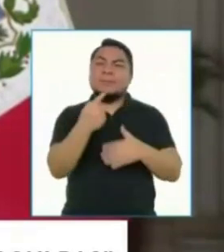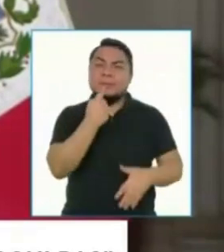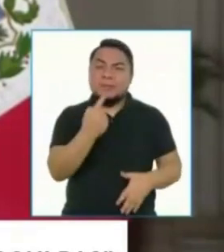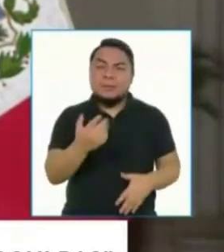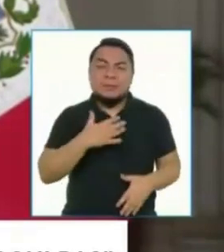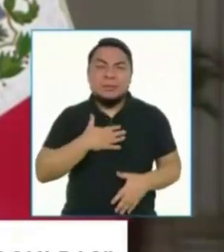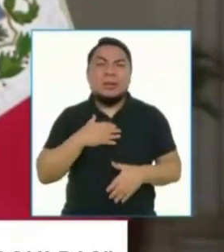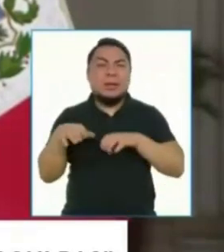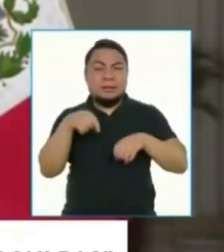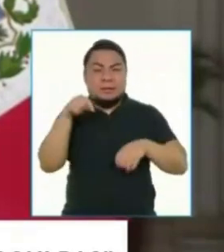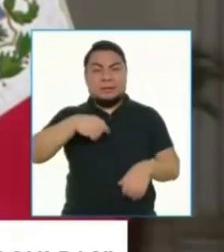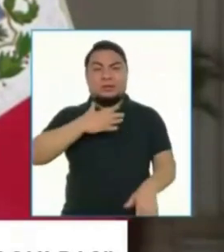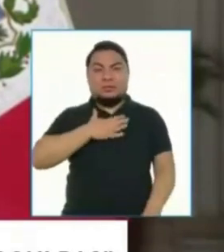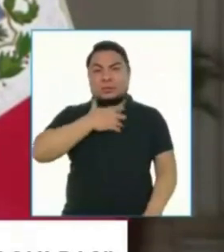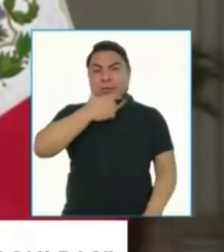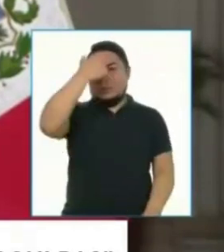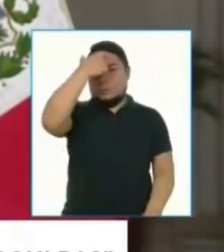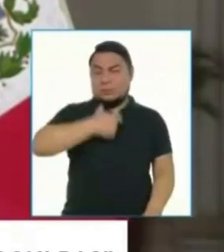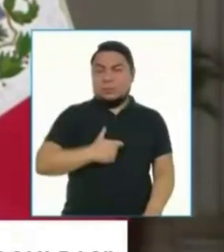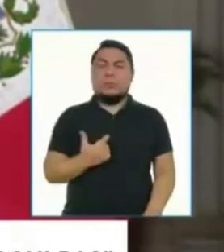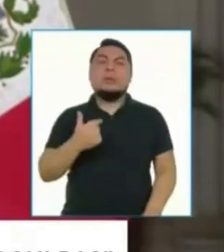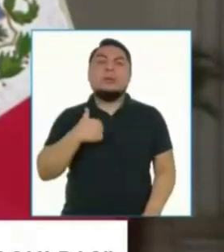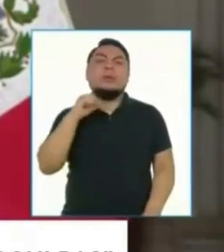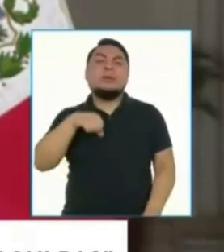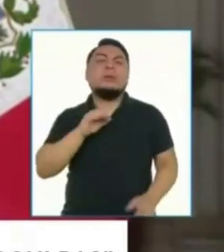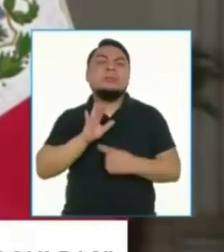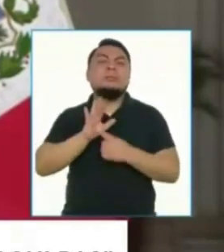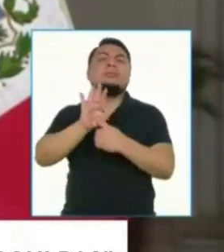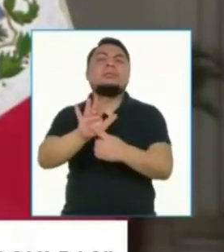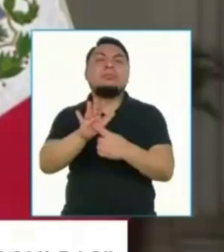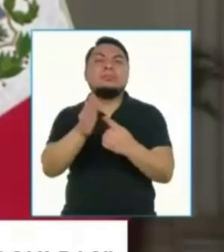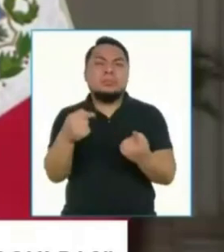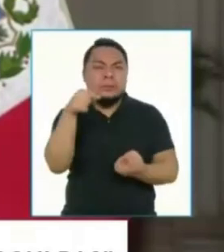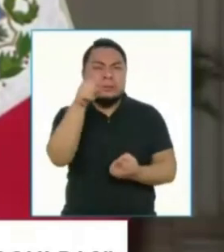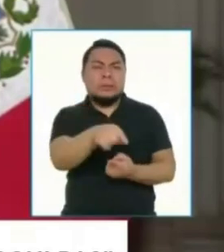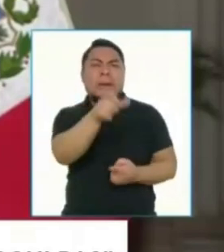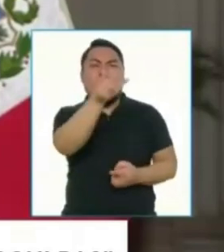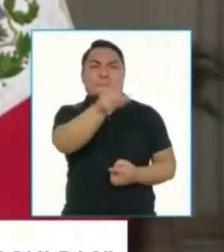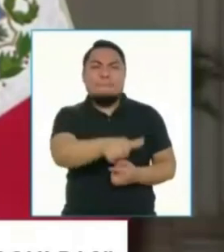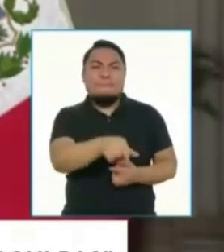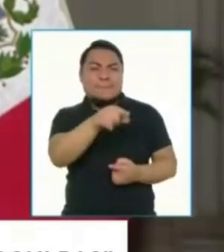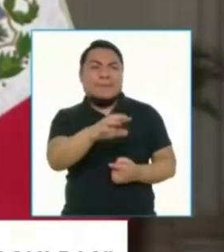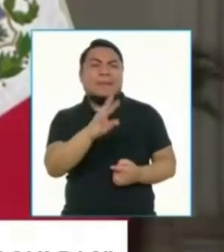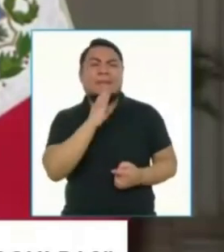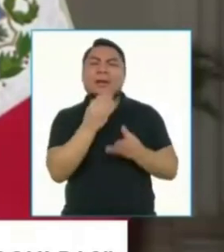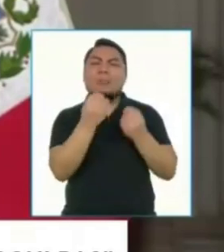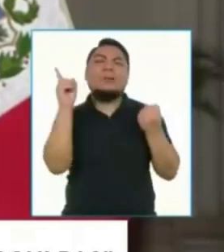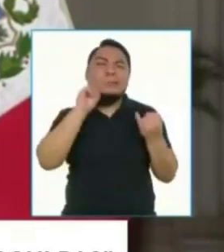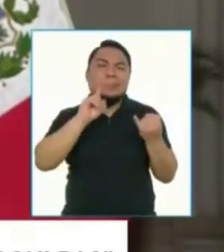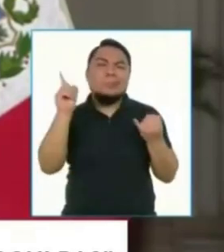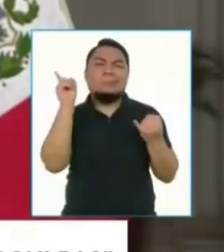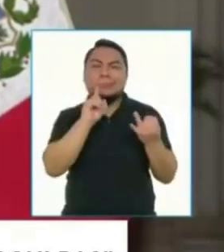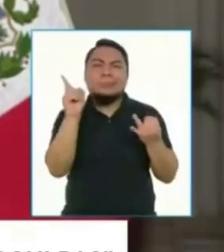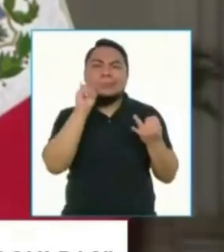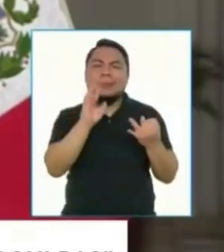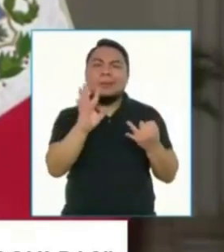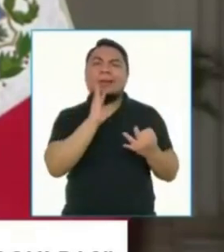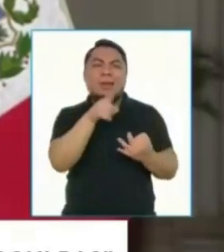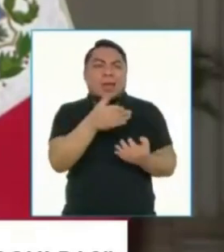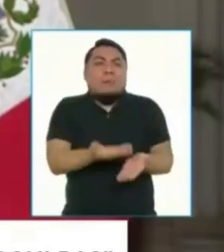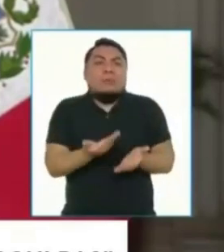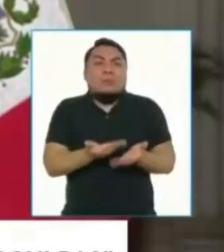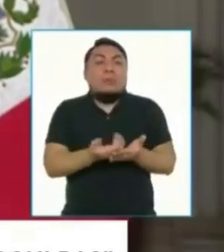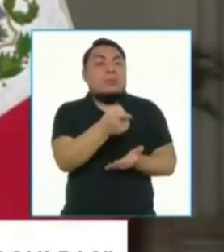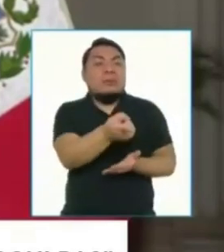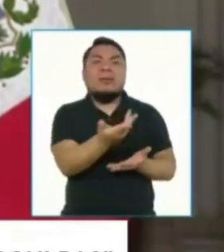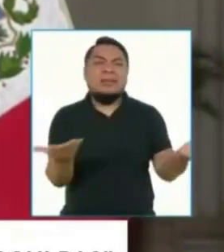es impecable, hasta ahorita, y eso es bueno resaltarlo. FREPAP siempre contradictorio al gobierno, pero también con cerebro para